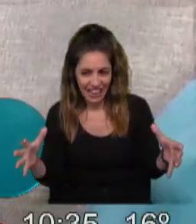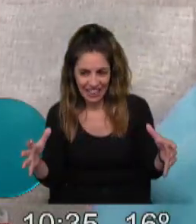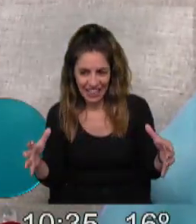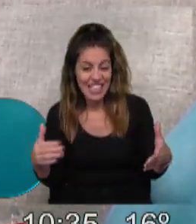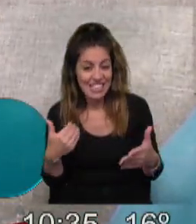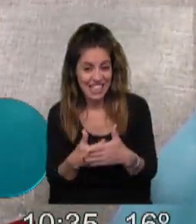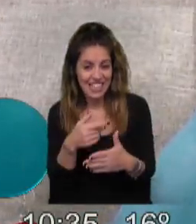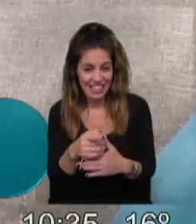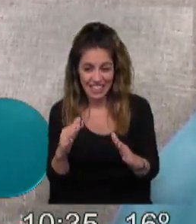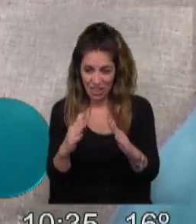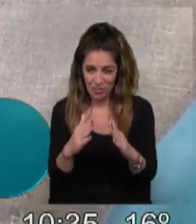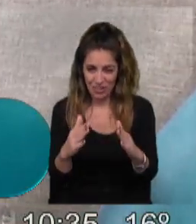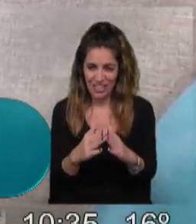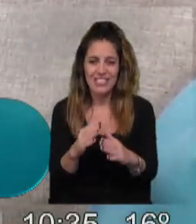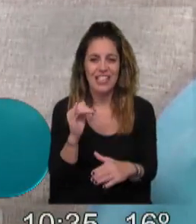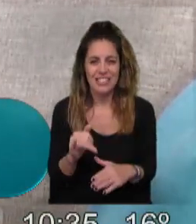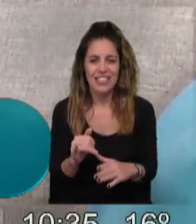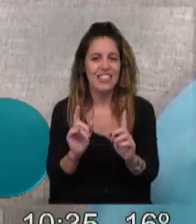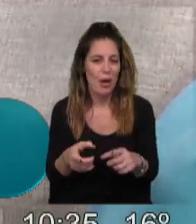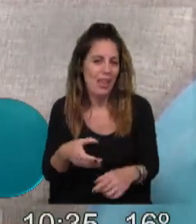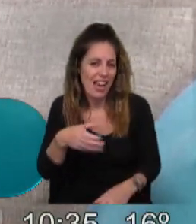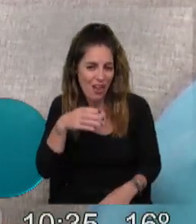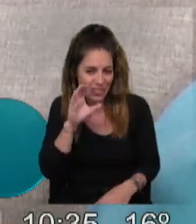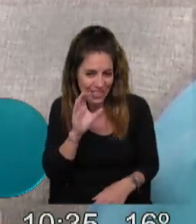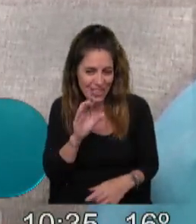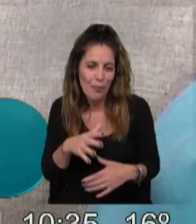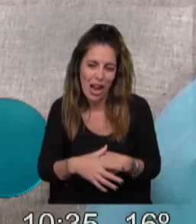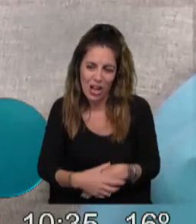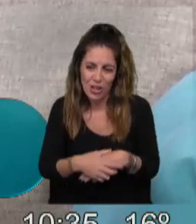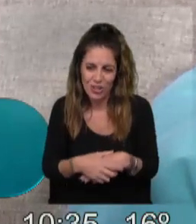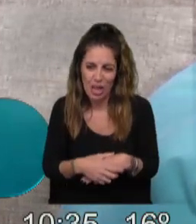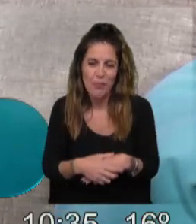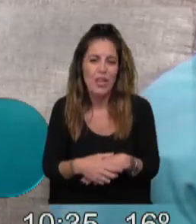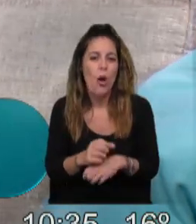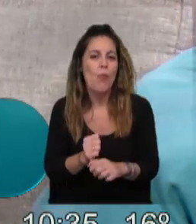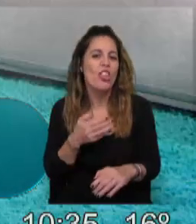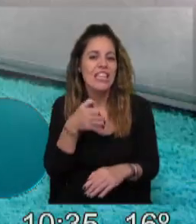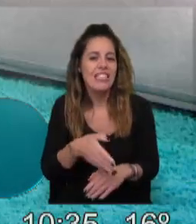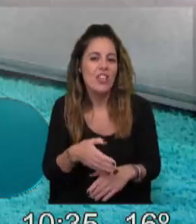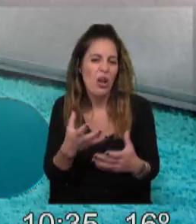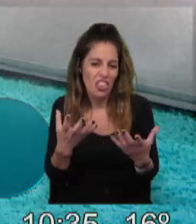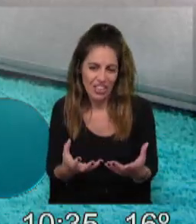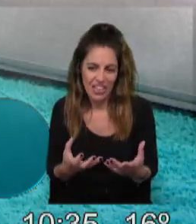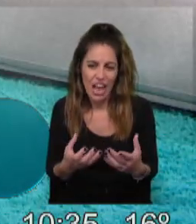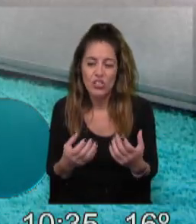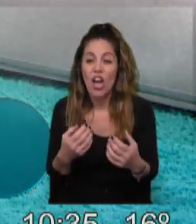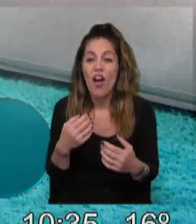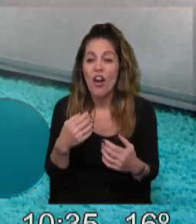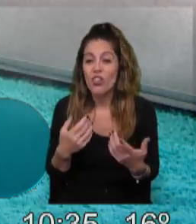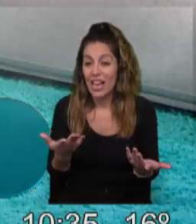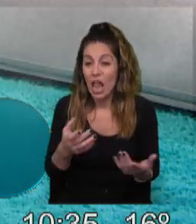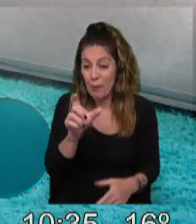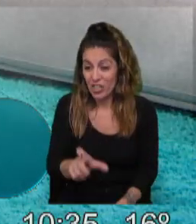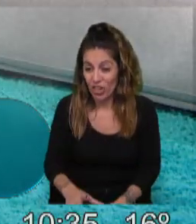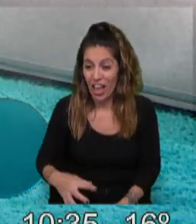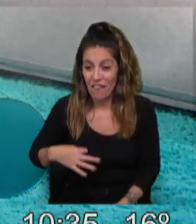por eso puedes ir cuando quieras. También siempre tenemos cafecito para los amigos. Ay, siempre es como un punto de encuentro. O sea, uno vive una experiencia. Sí, no solamente que va a comprar, sino que vive una